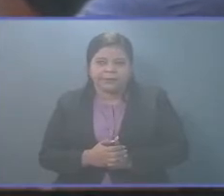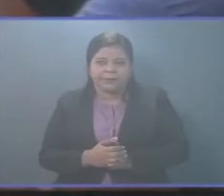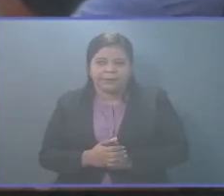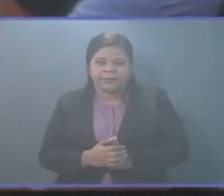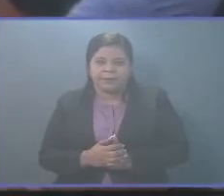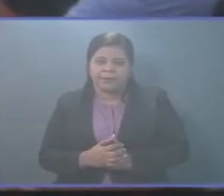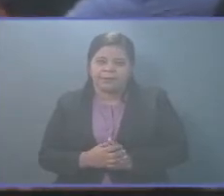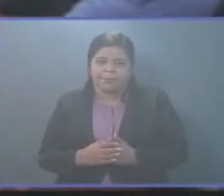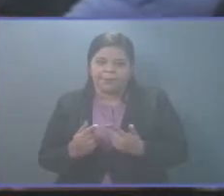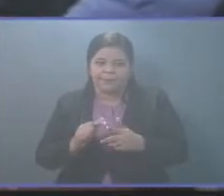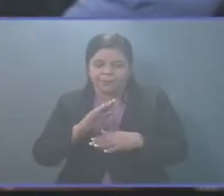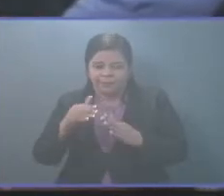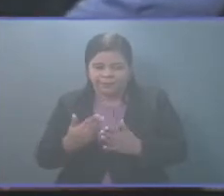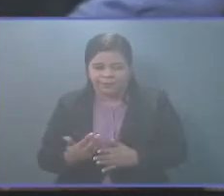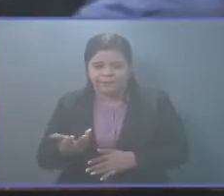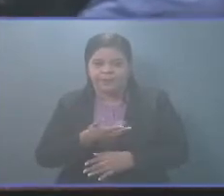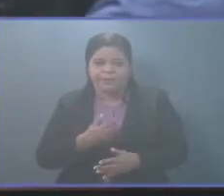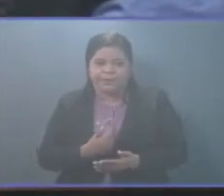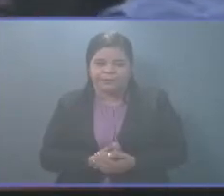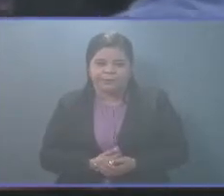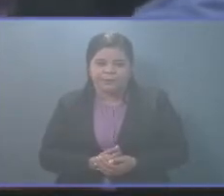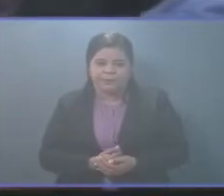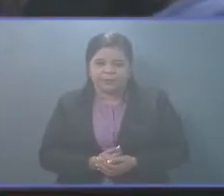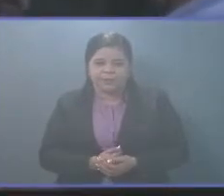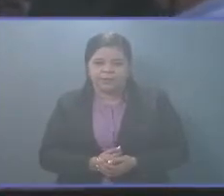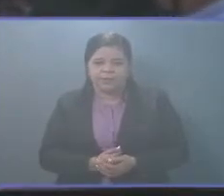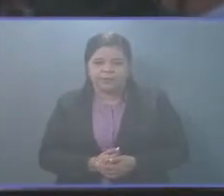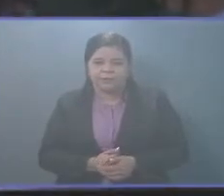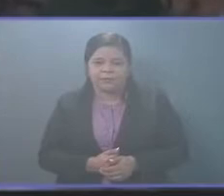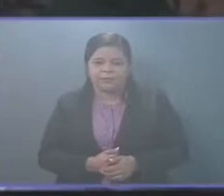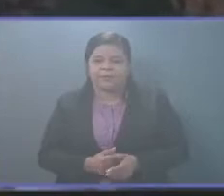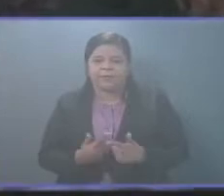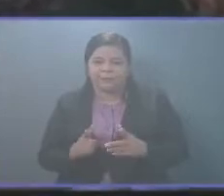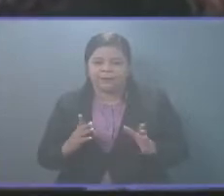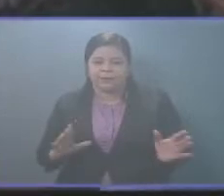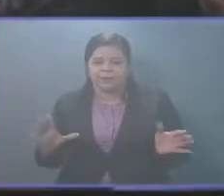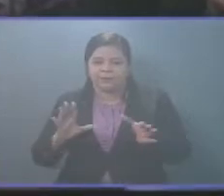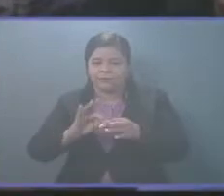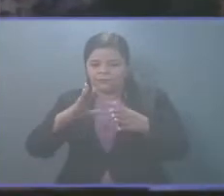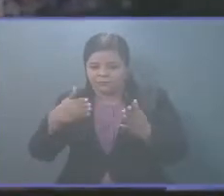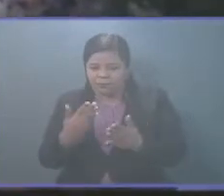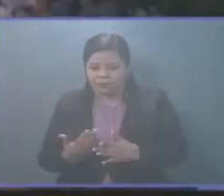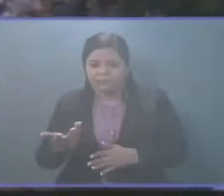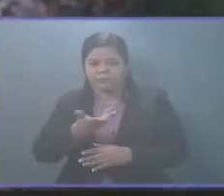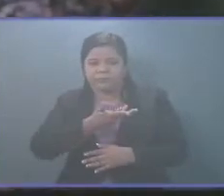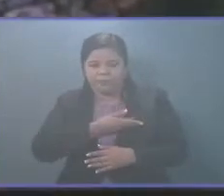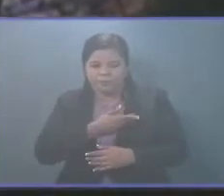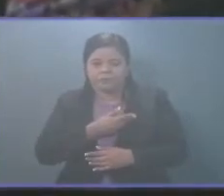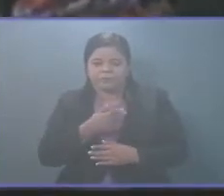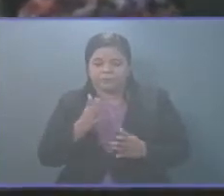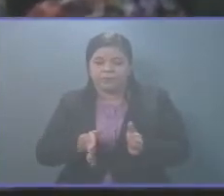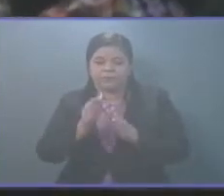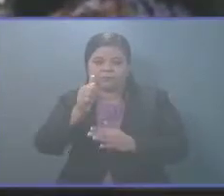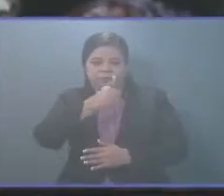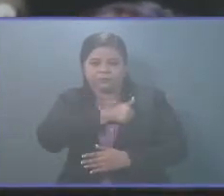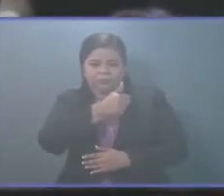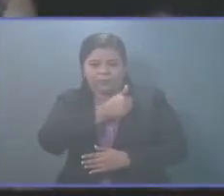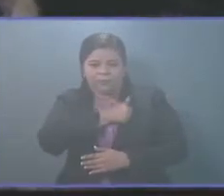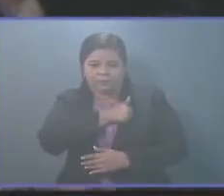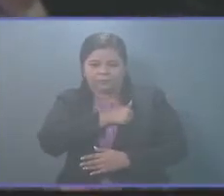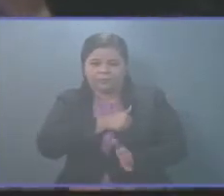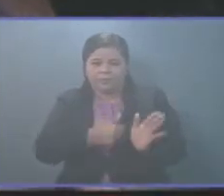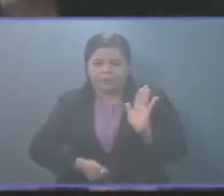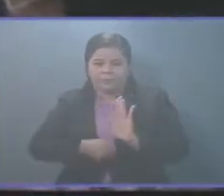la competencia es clara por la ley respecto a las atribuciones que cada entidad